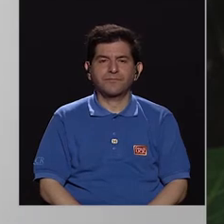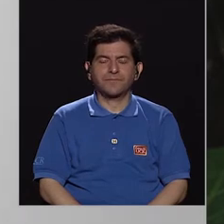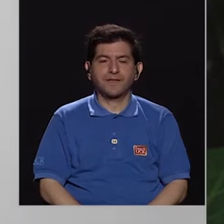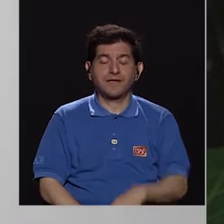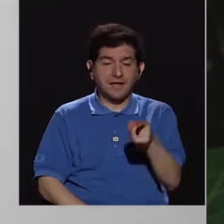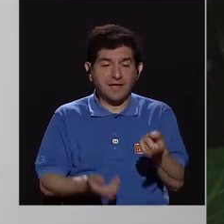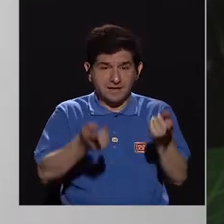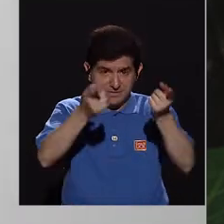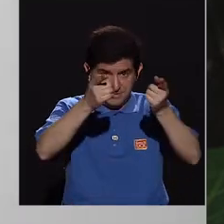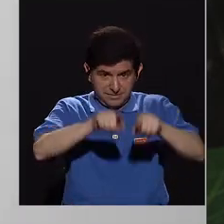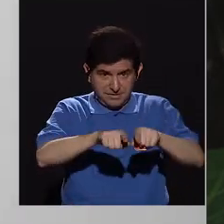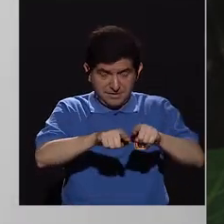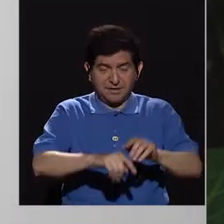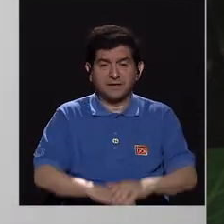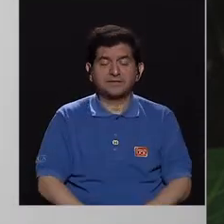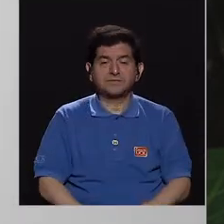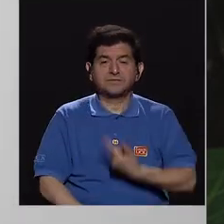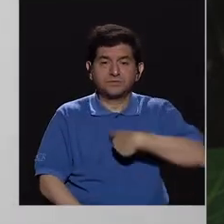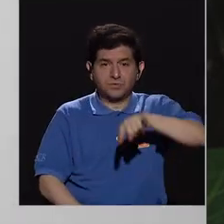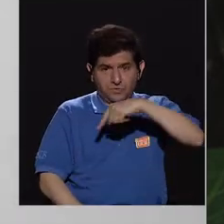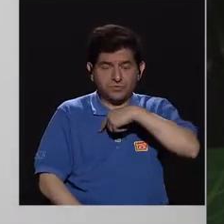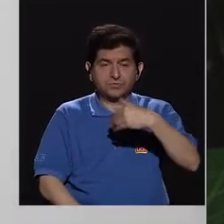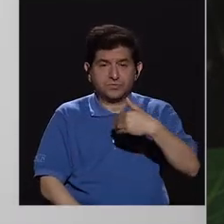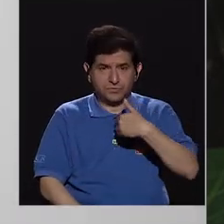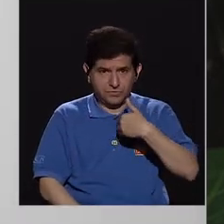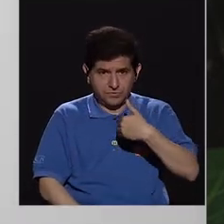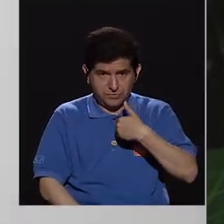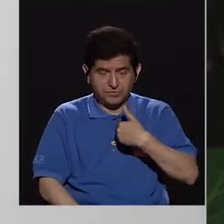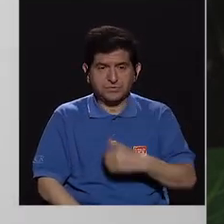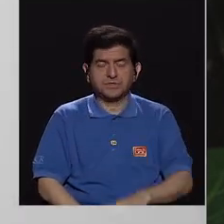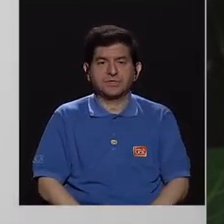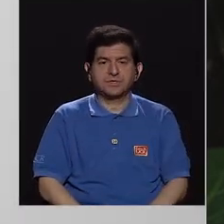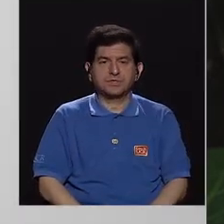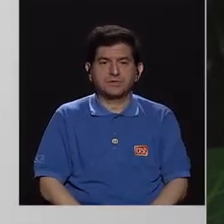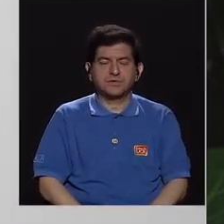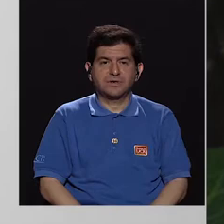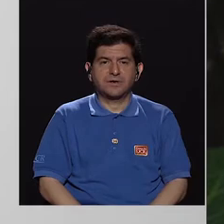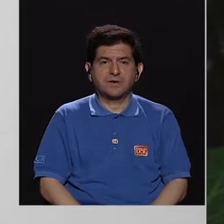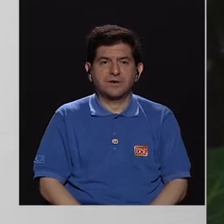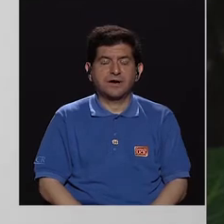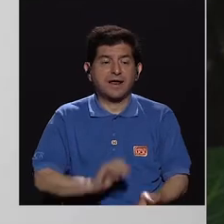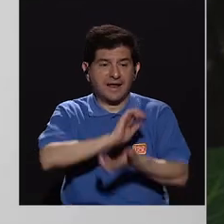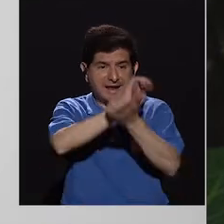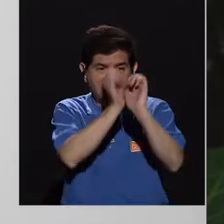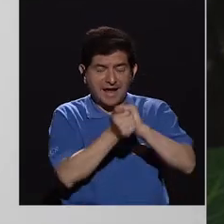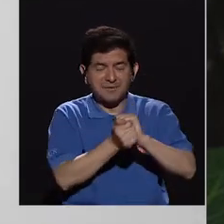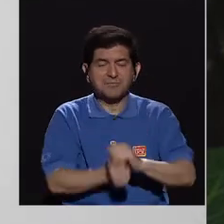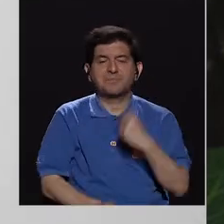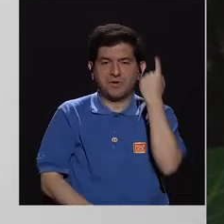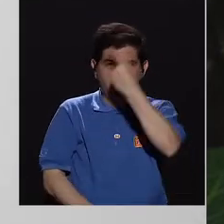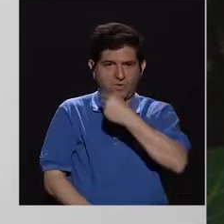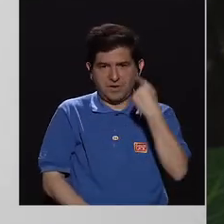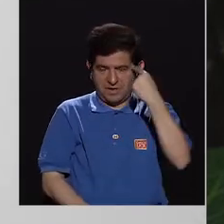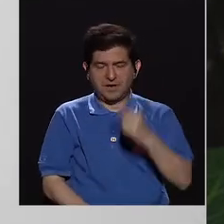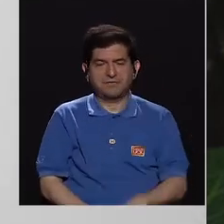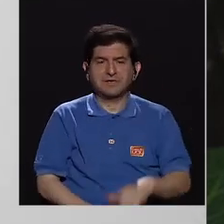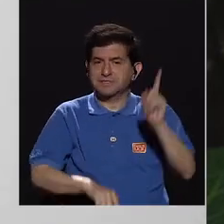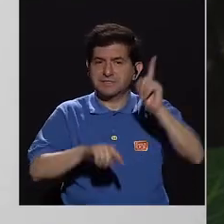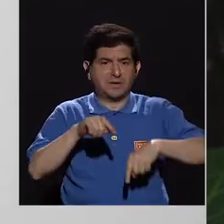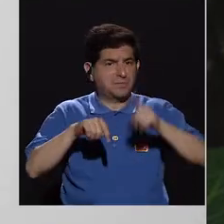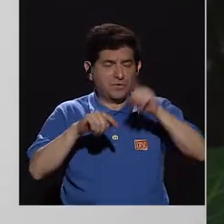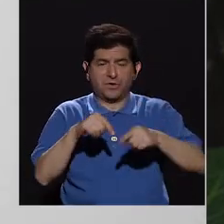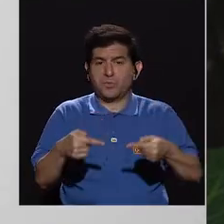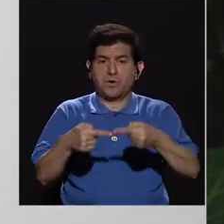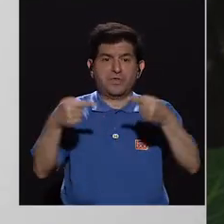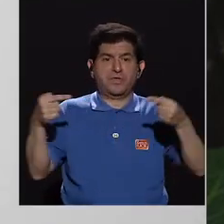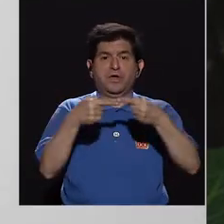En la posición de decúbito prono vamos a tener una alteración en cuanto a la posición de la cabeza, ya que la cabeza